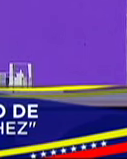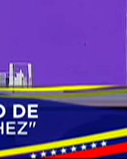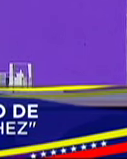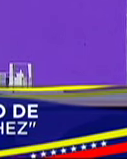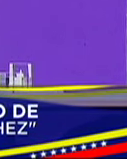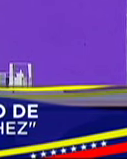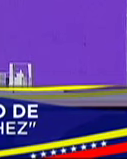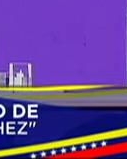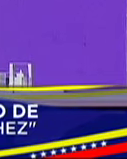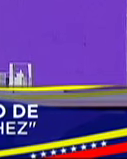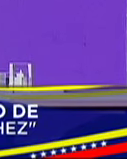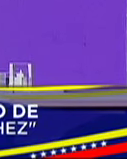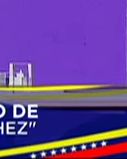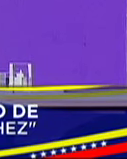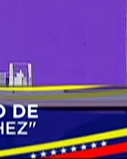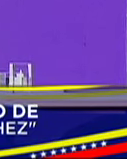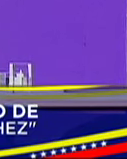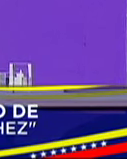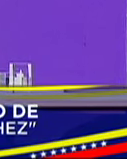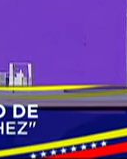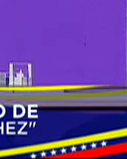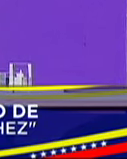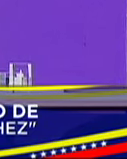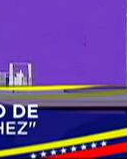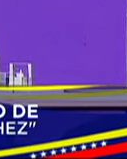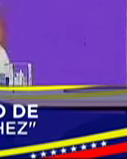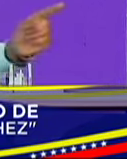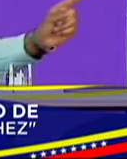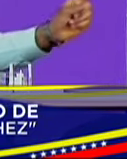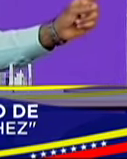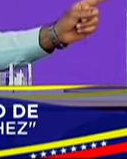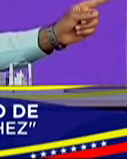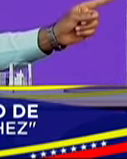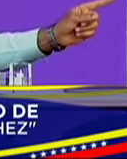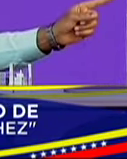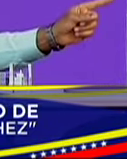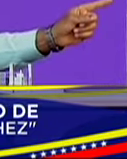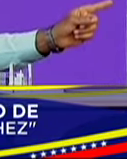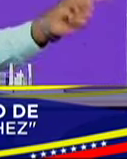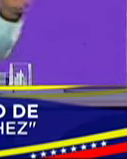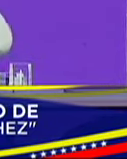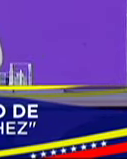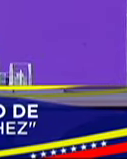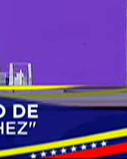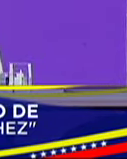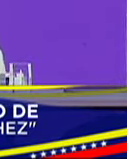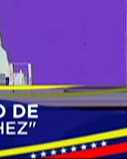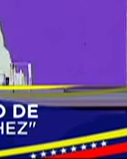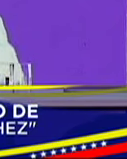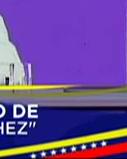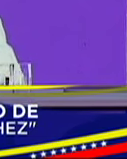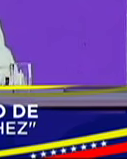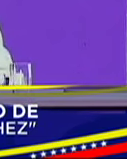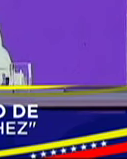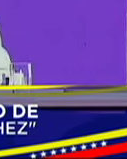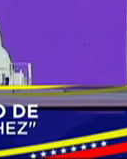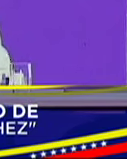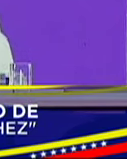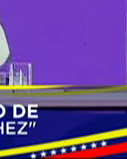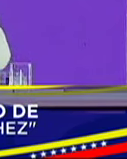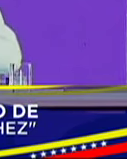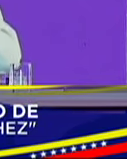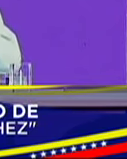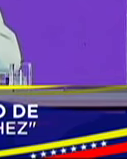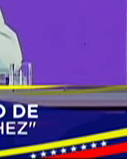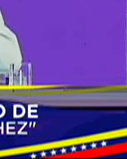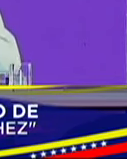habían formulado, tanto como Josefa Joaquina Sánchez como José María España,